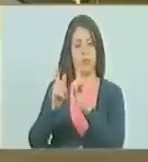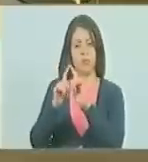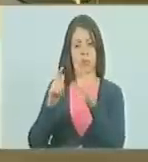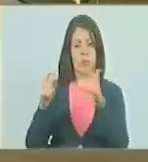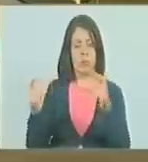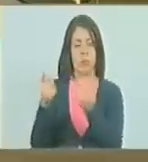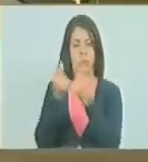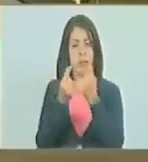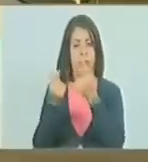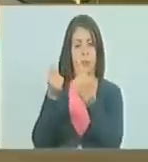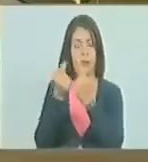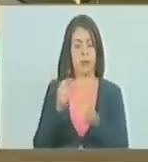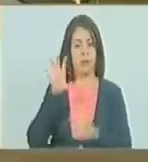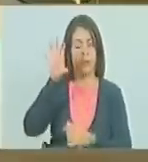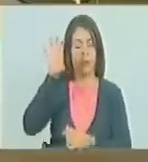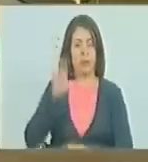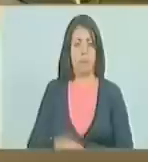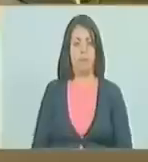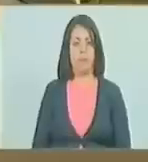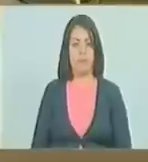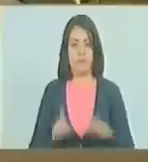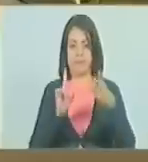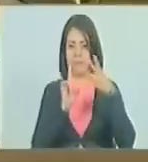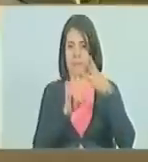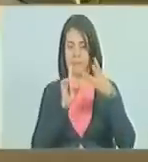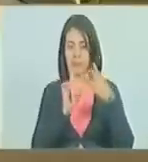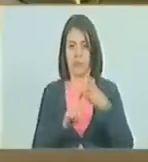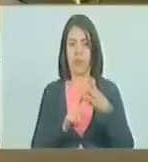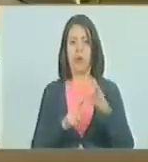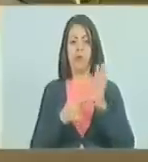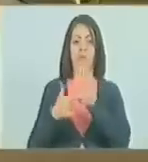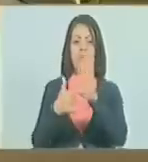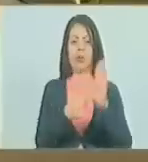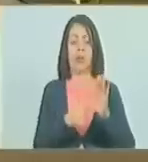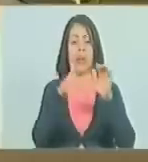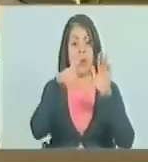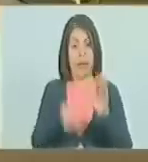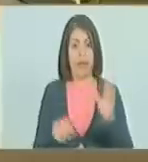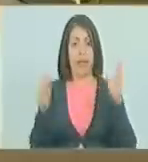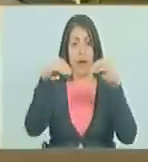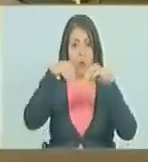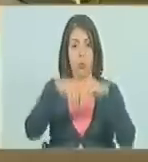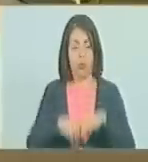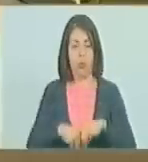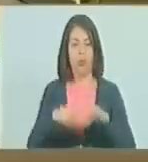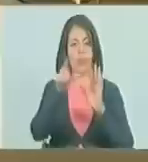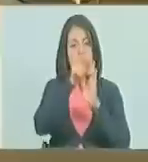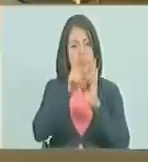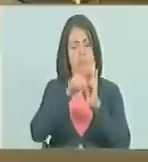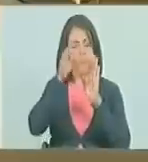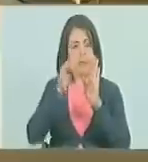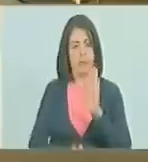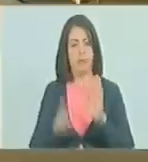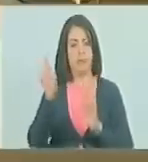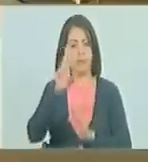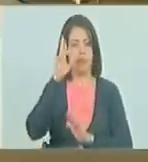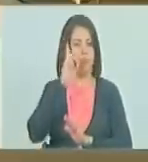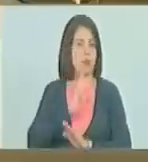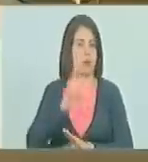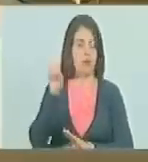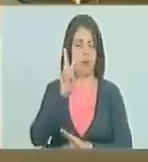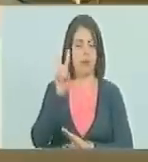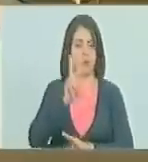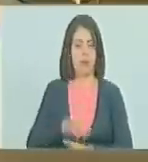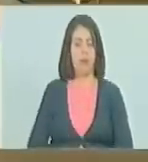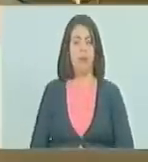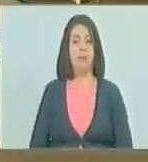crecimiento económico de la nación. Tercero, publicar el presente acuerdo en la Gaceta Oficial de la República